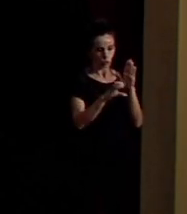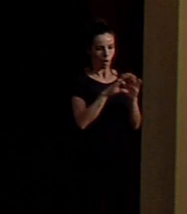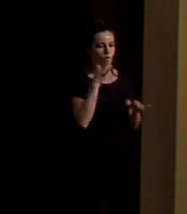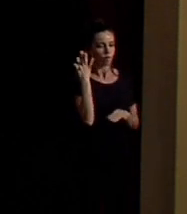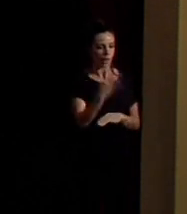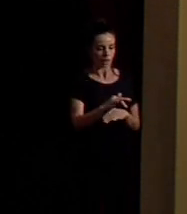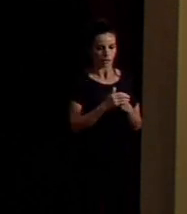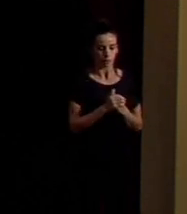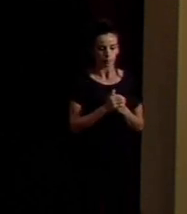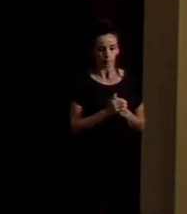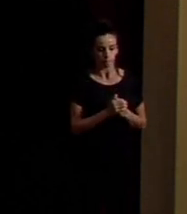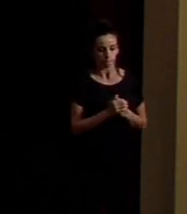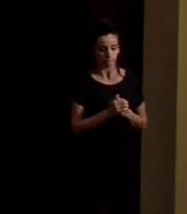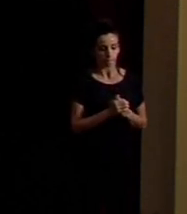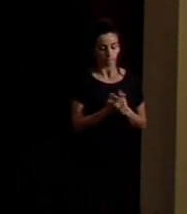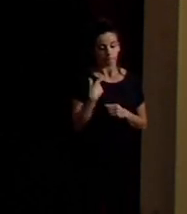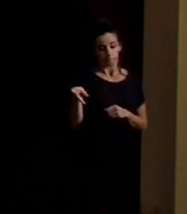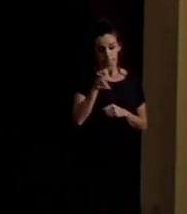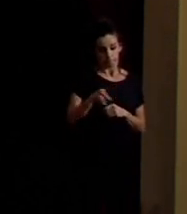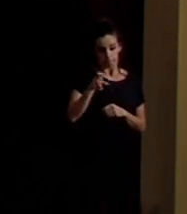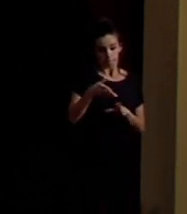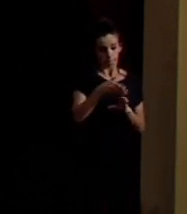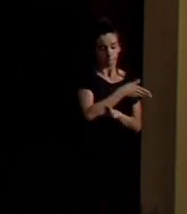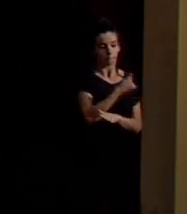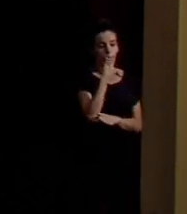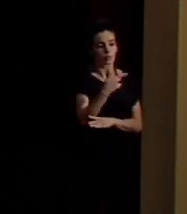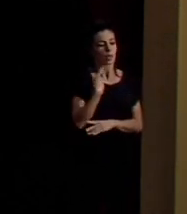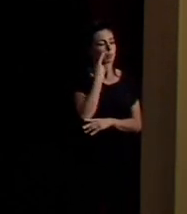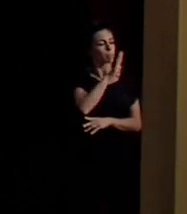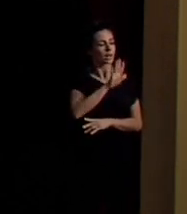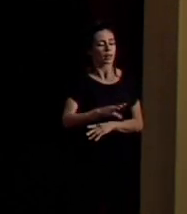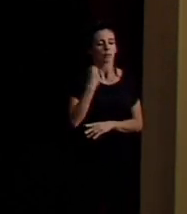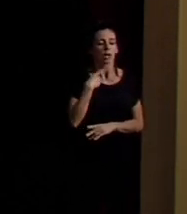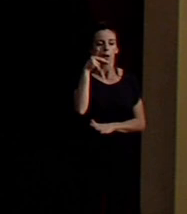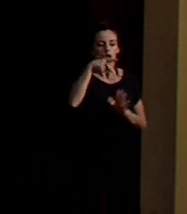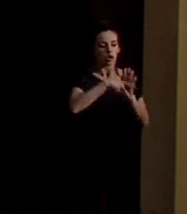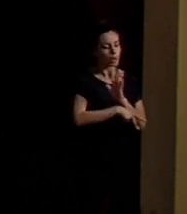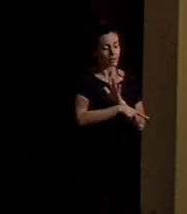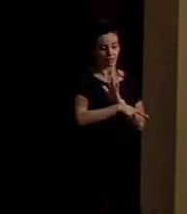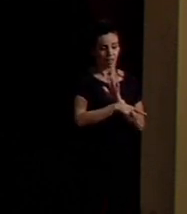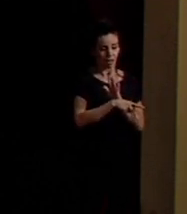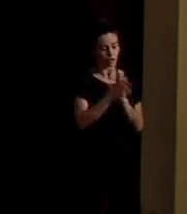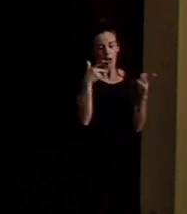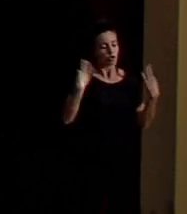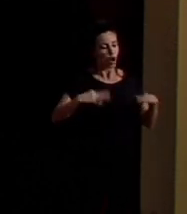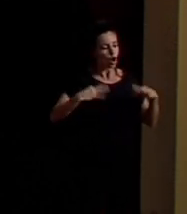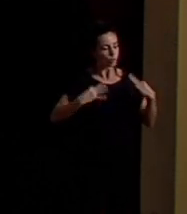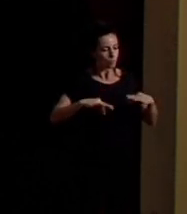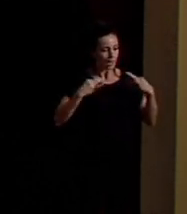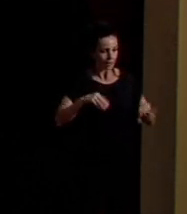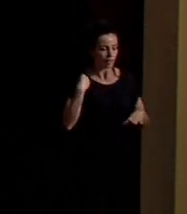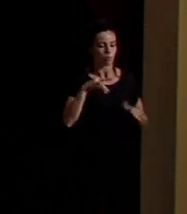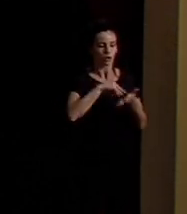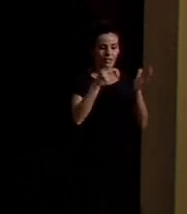a la Constitución francesa, ¿no? Insisto en lo que decía antes, creo que hay que romper con esa normalidad del sistema prostitucional y aquí estarían pues, otro tipo